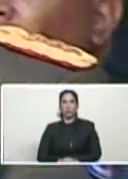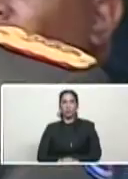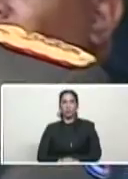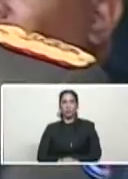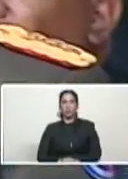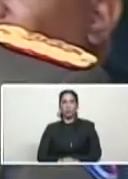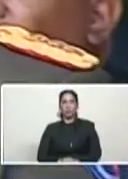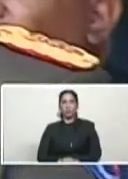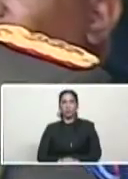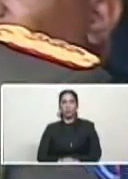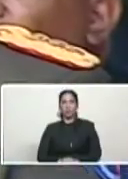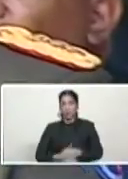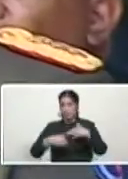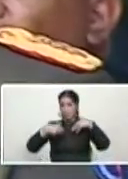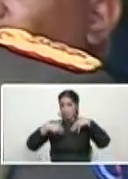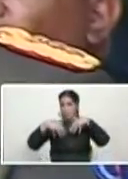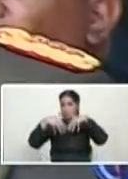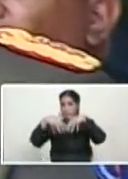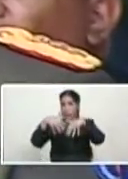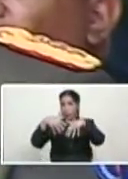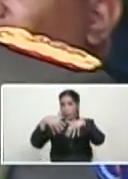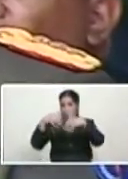El desfile que hemos visto